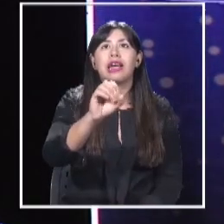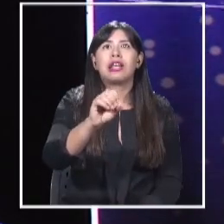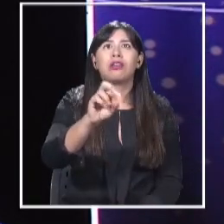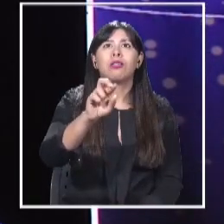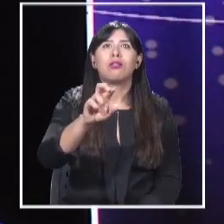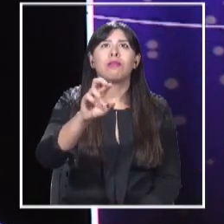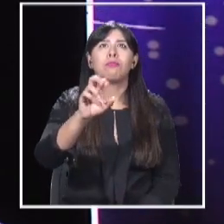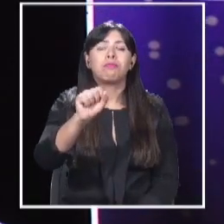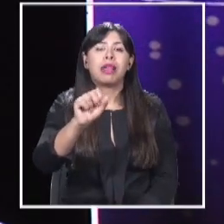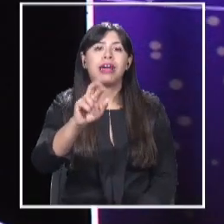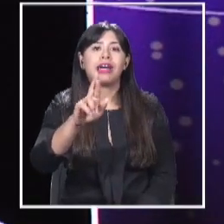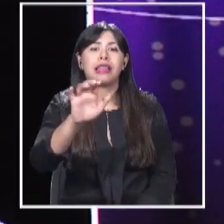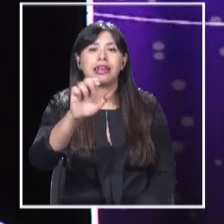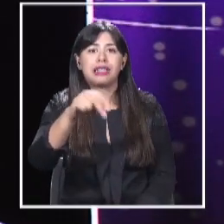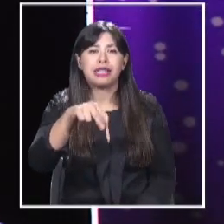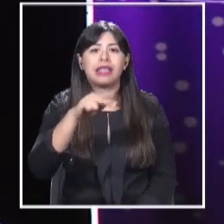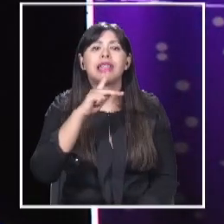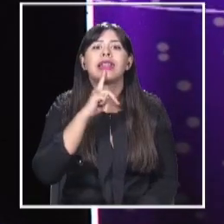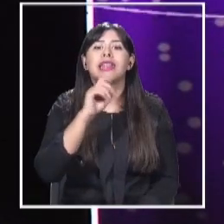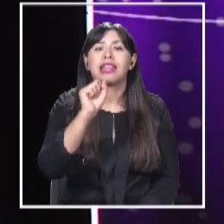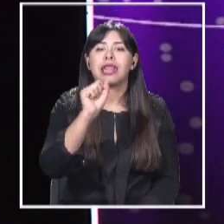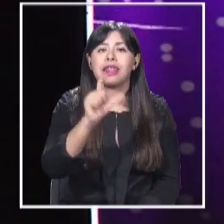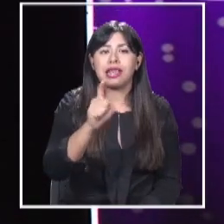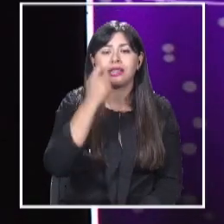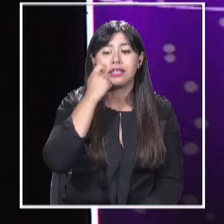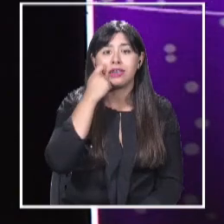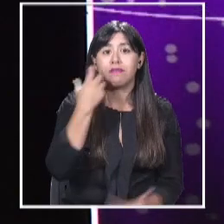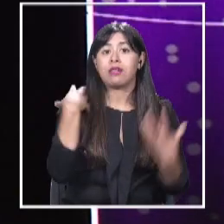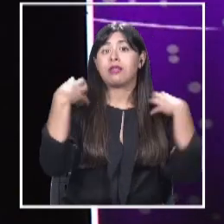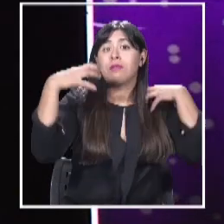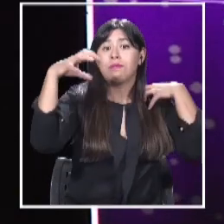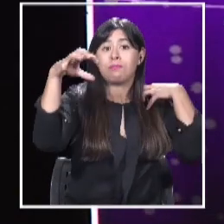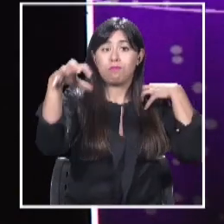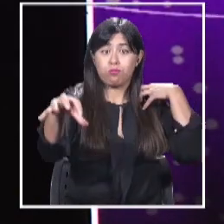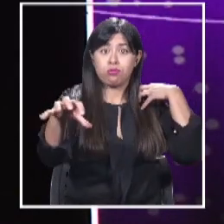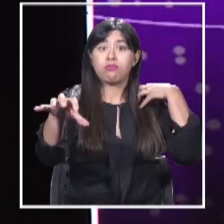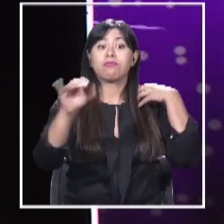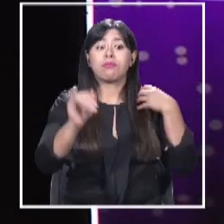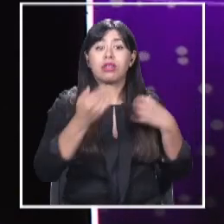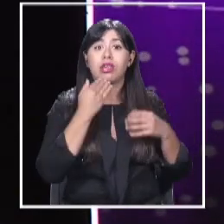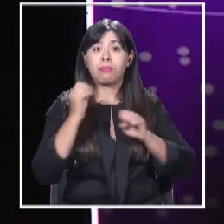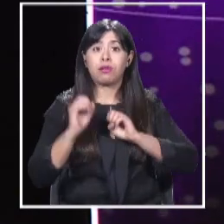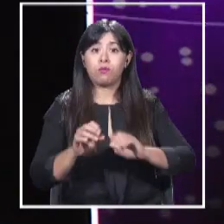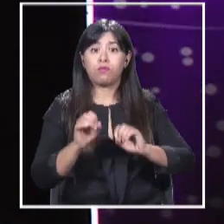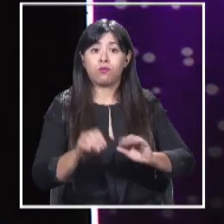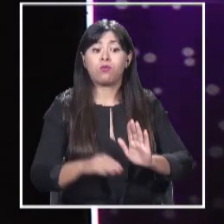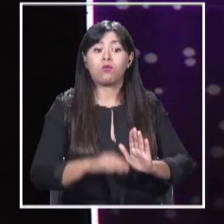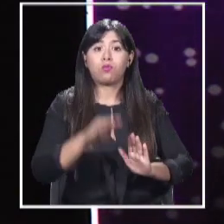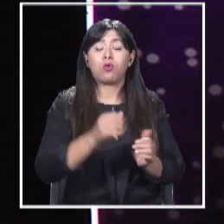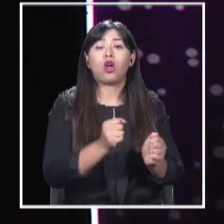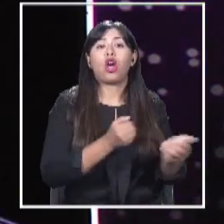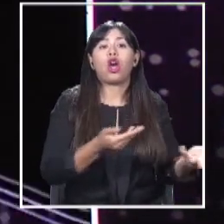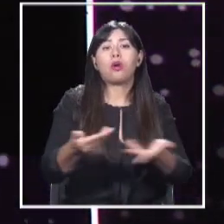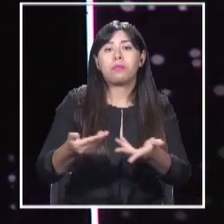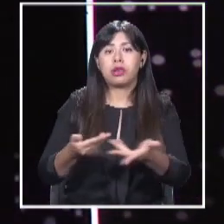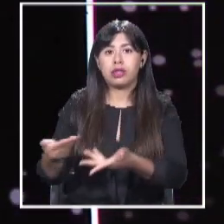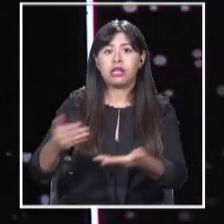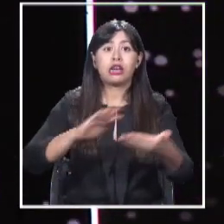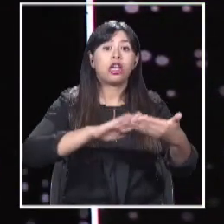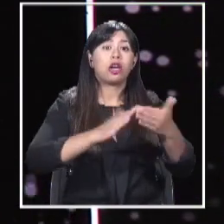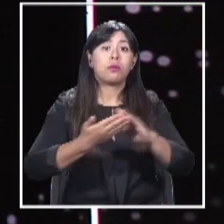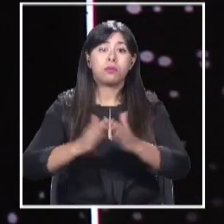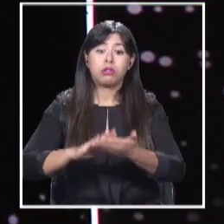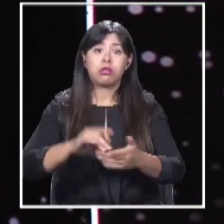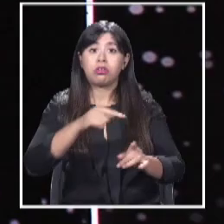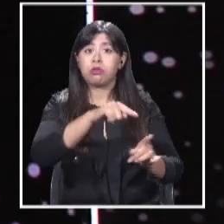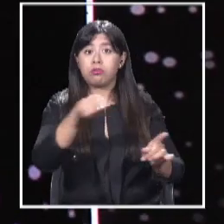decir, aparece la crianza compartida, la corresponsabilidad en esa crianza con miembros de la comunidad con los